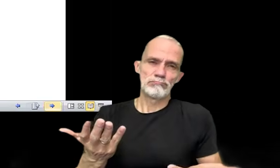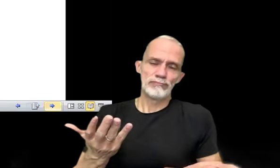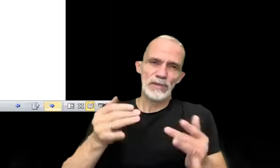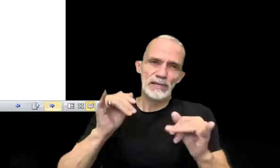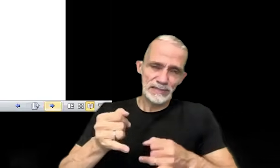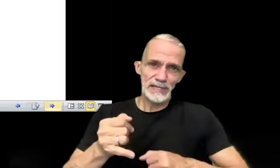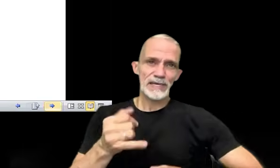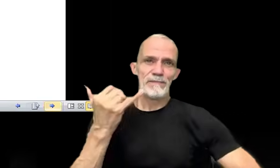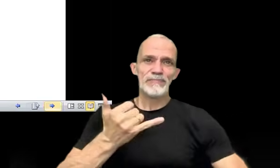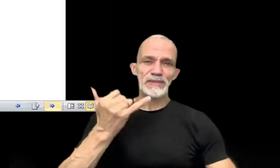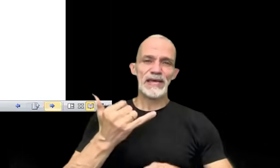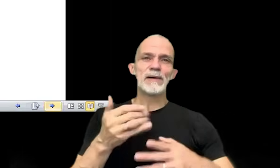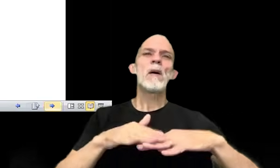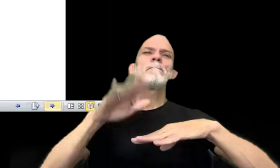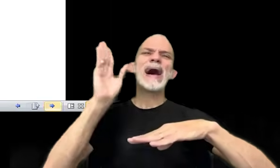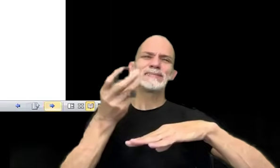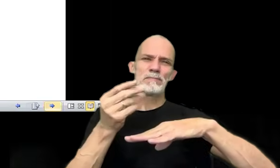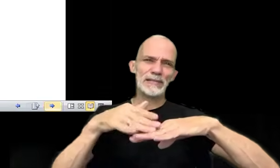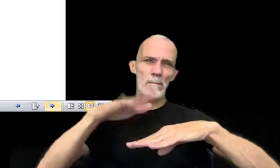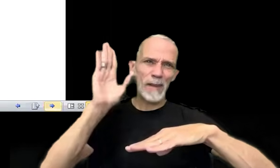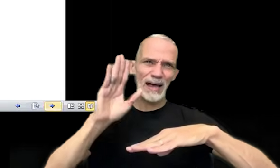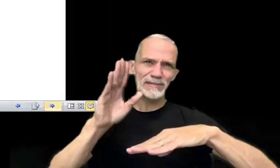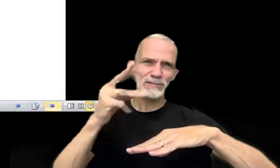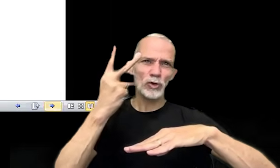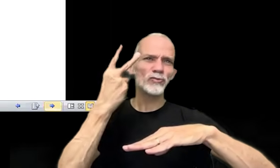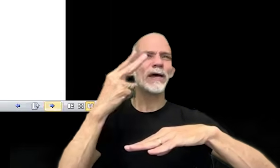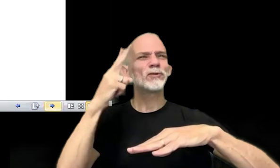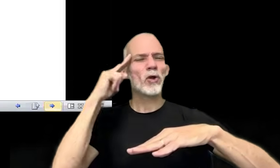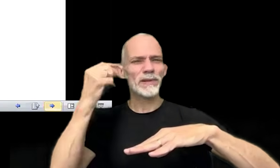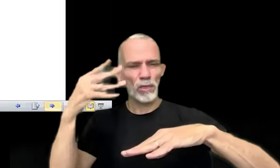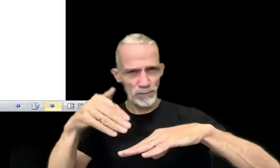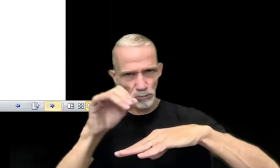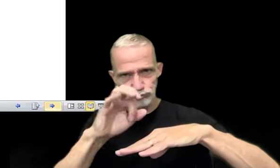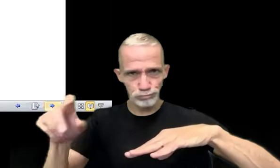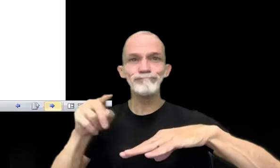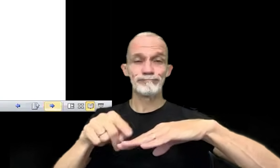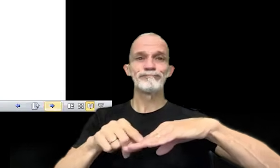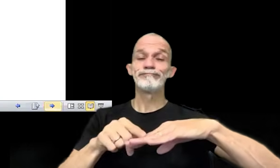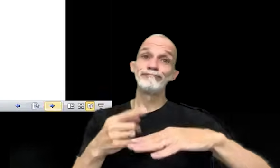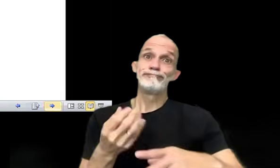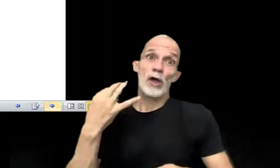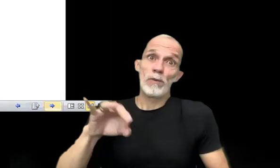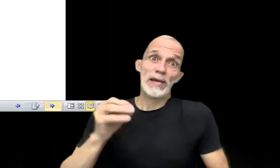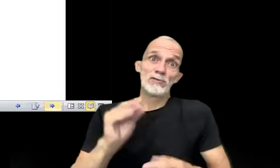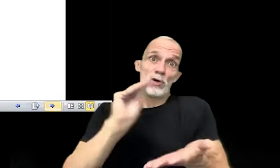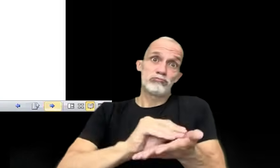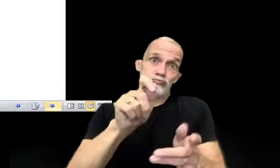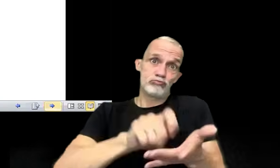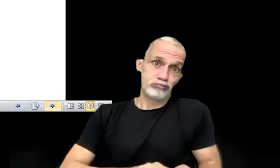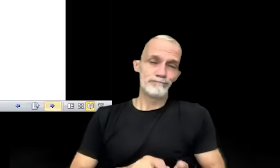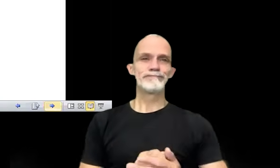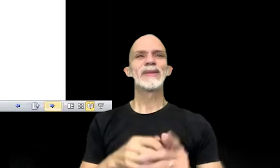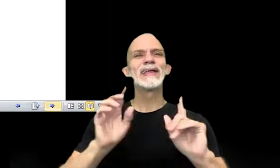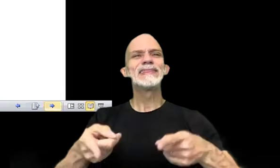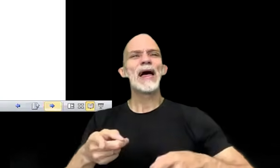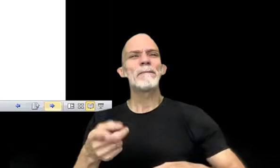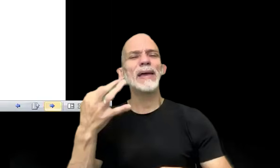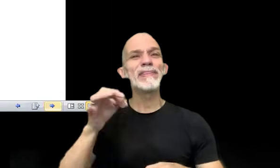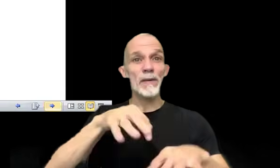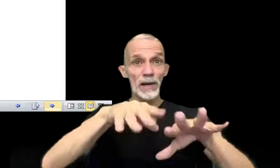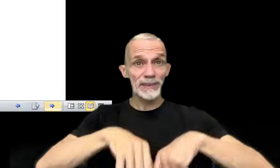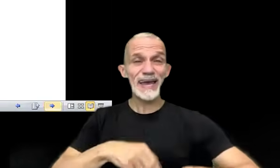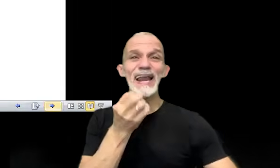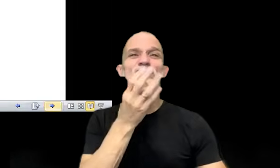que los bienes superan este monto y no están inscriptos, están obligados a inscribirse. También están obligados